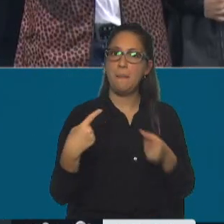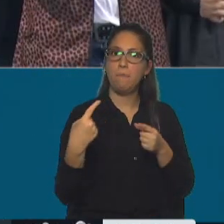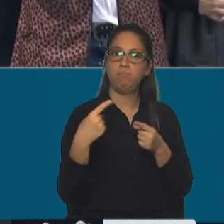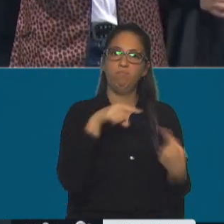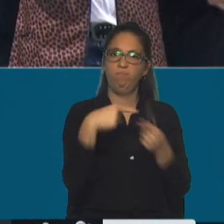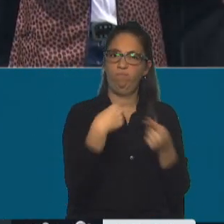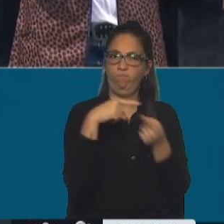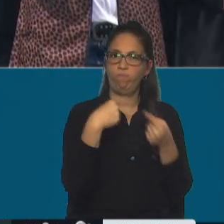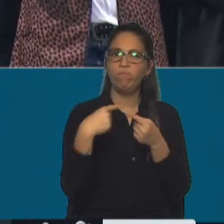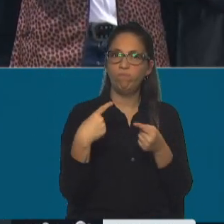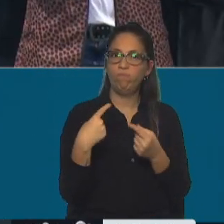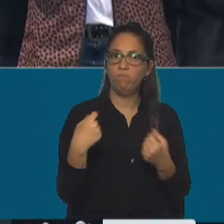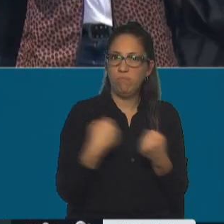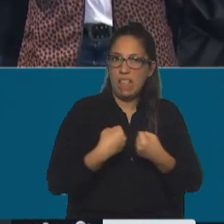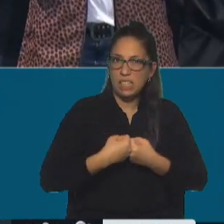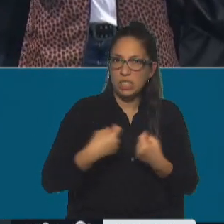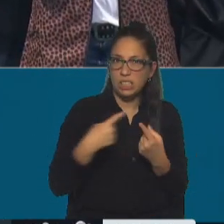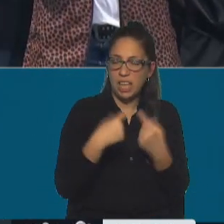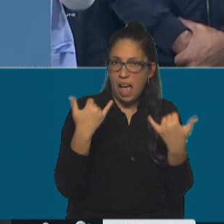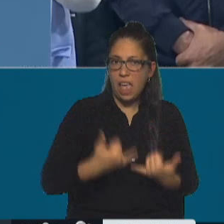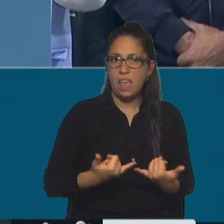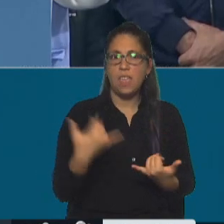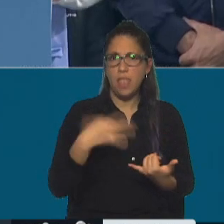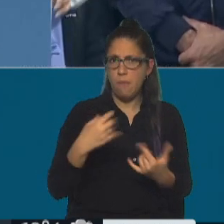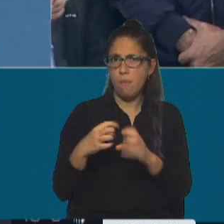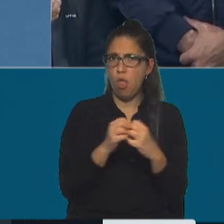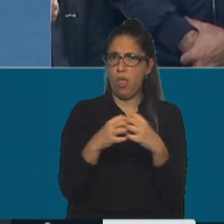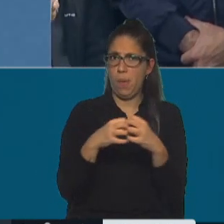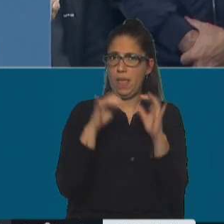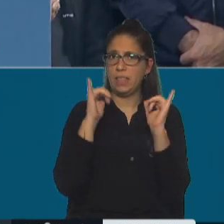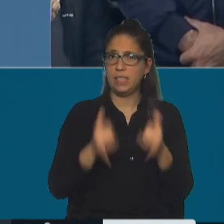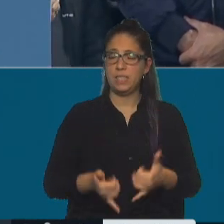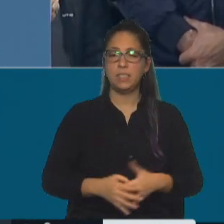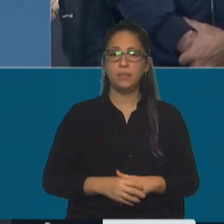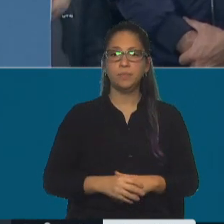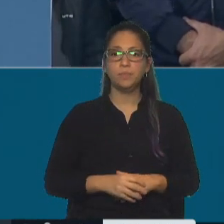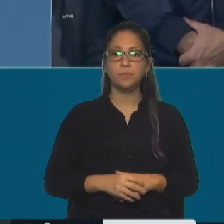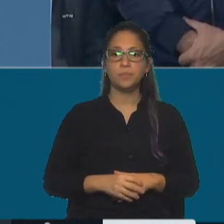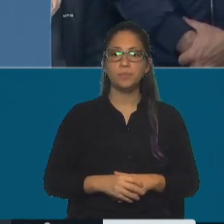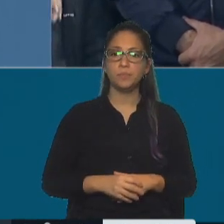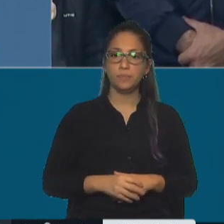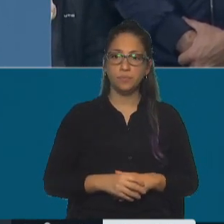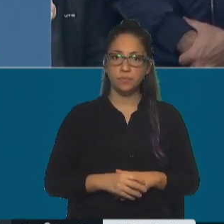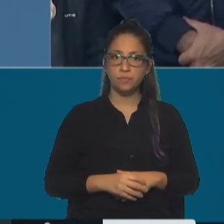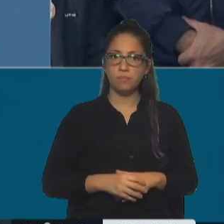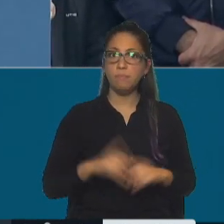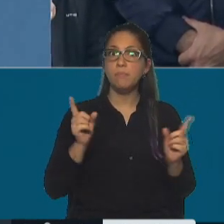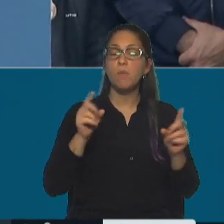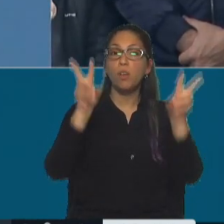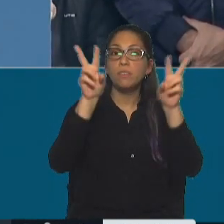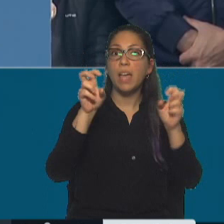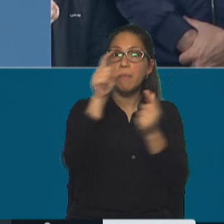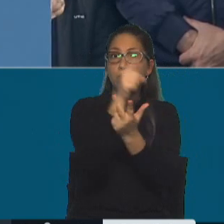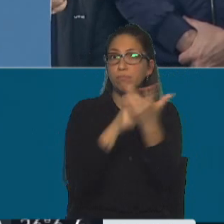la hora de discutir este tema que Cristina está planteando, dice, hay que discutirlo. Bueno, me parece que y entra dentro también de la batería de temas, ¿no? Yo creo que hay